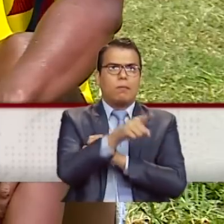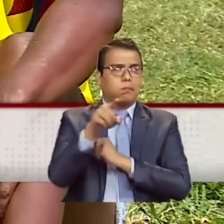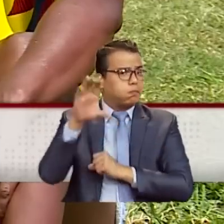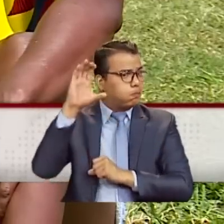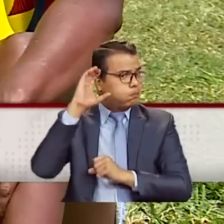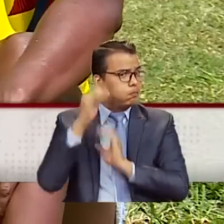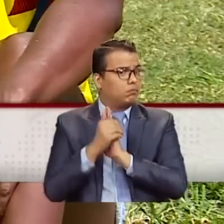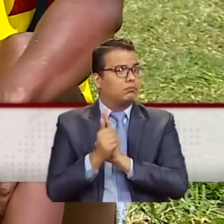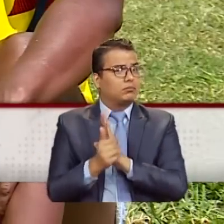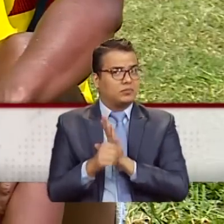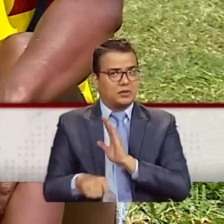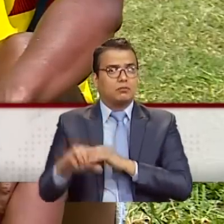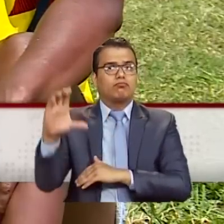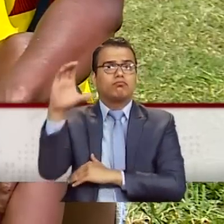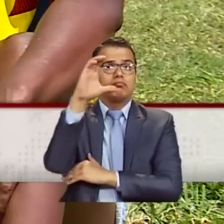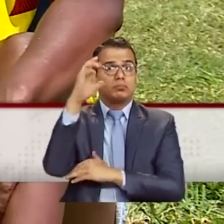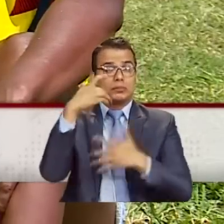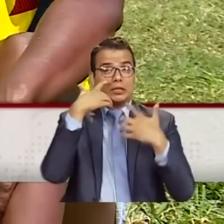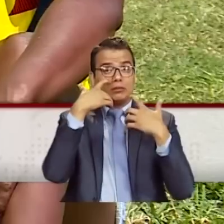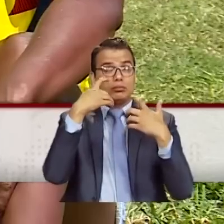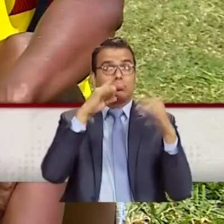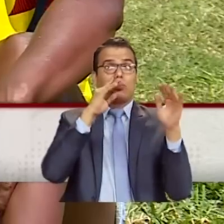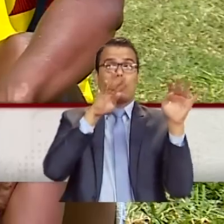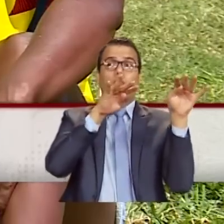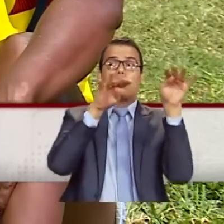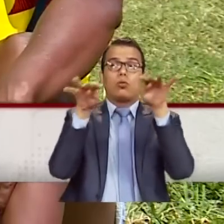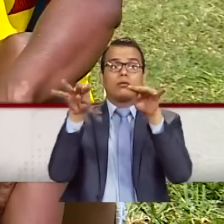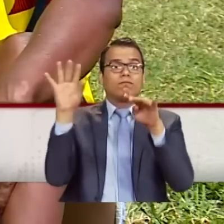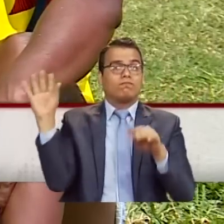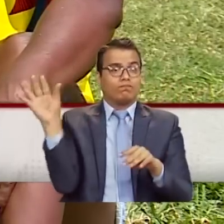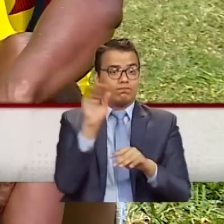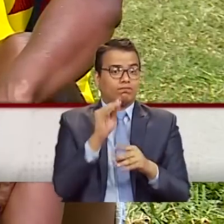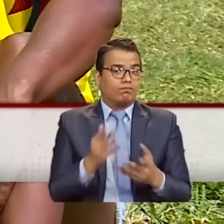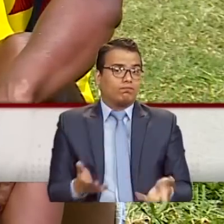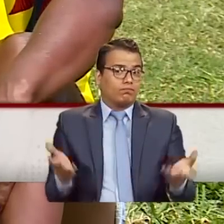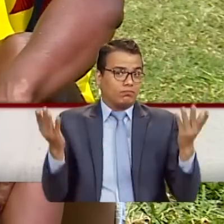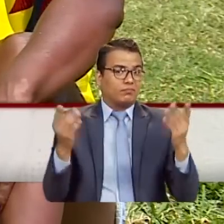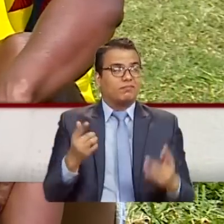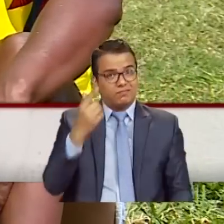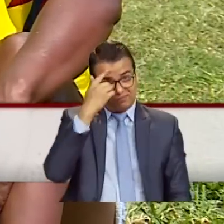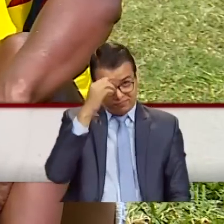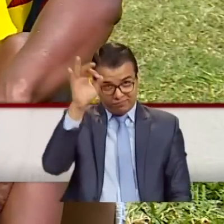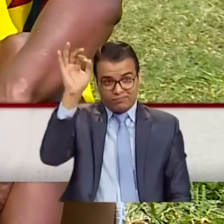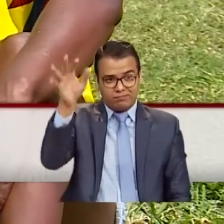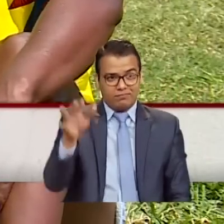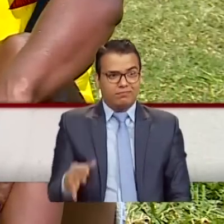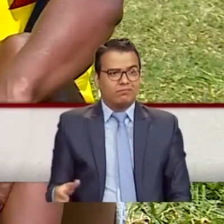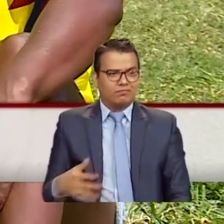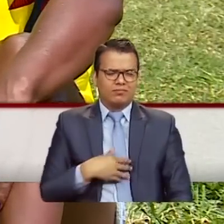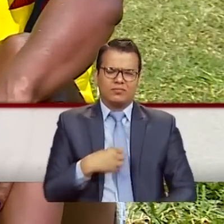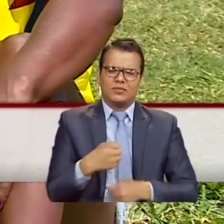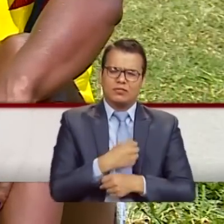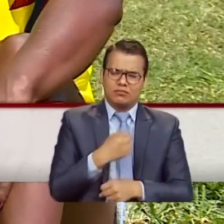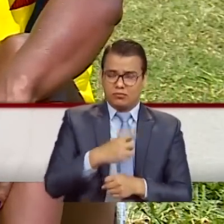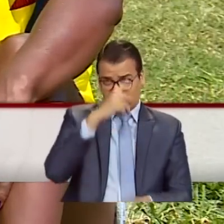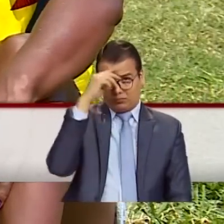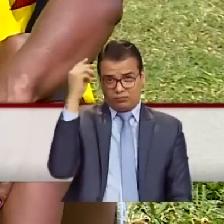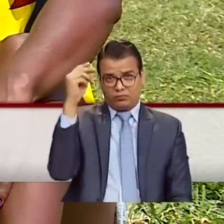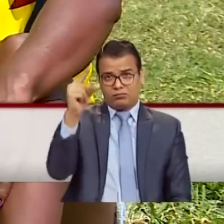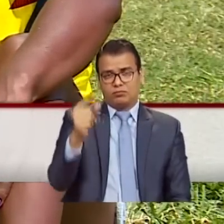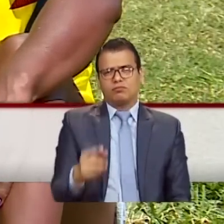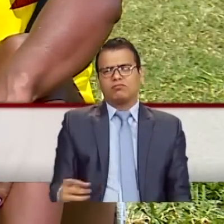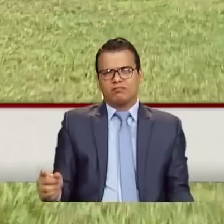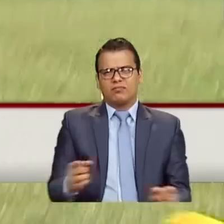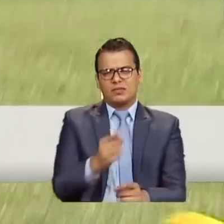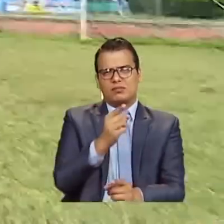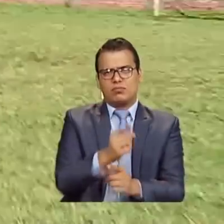en Colombia hay un potencial inmenso que deben de explotar. Para nosotras, se lo aseguro que trabajando fuerte el fútbol femenino podemos llegar a